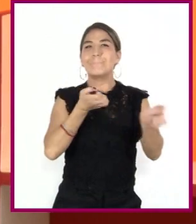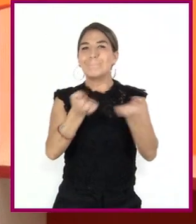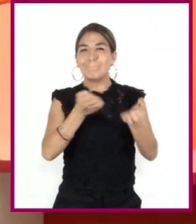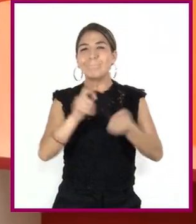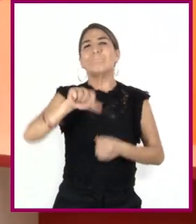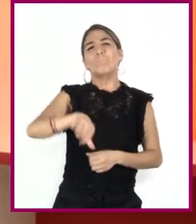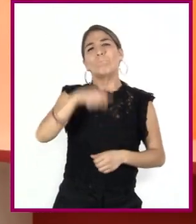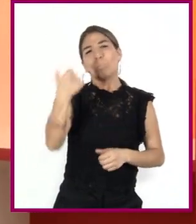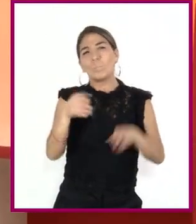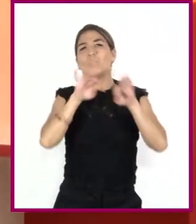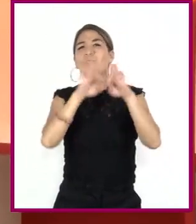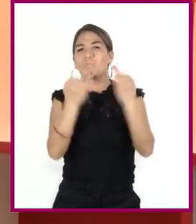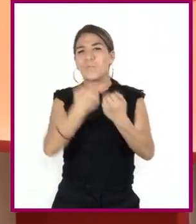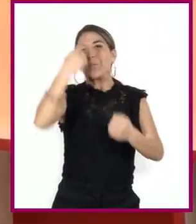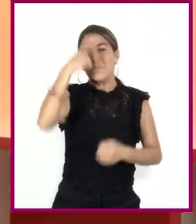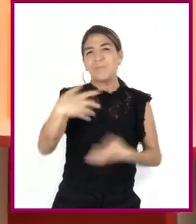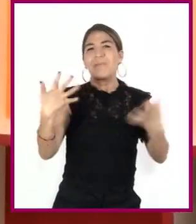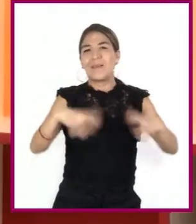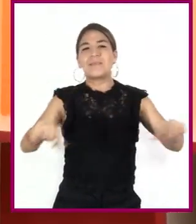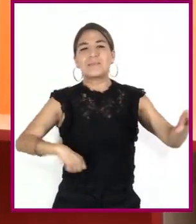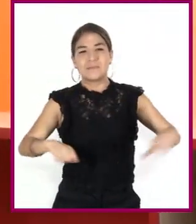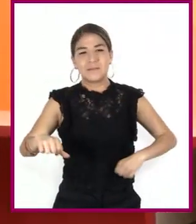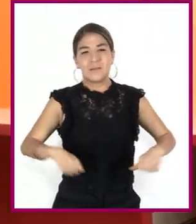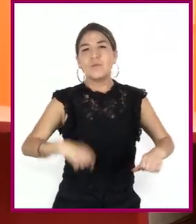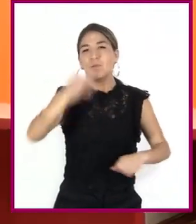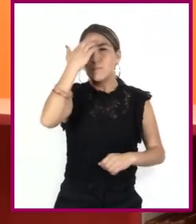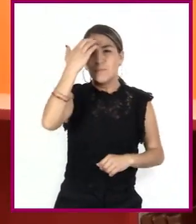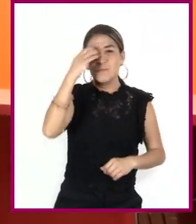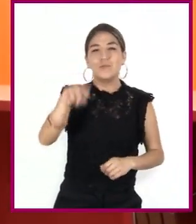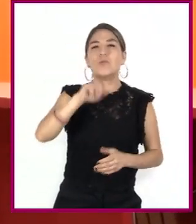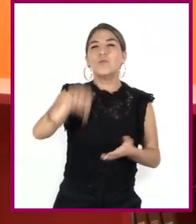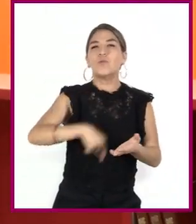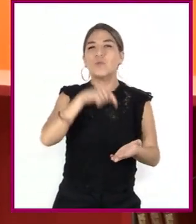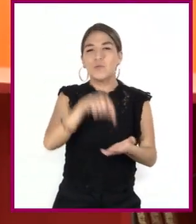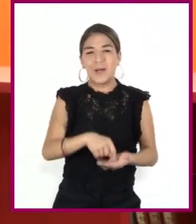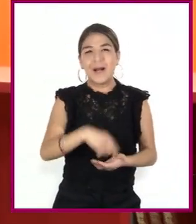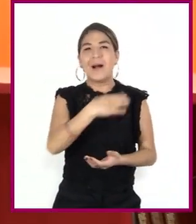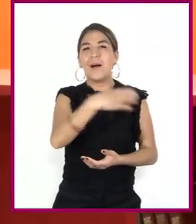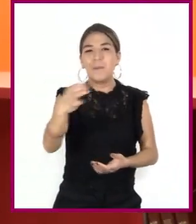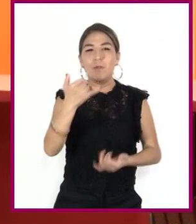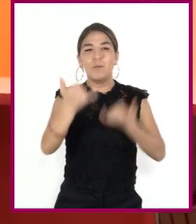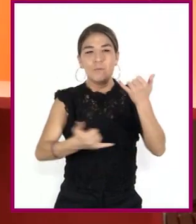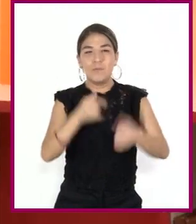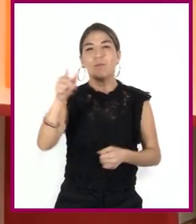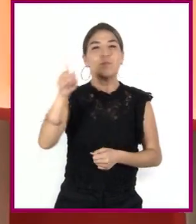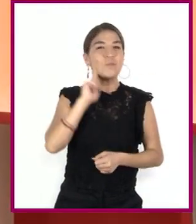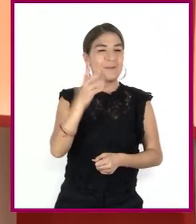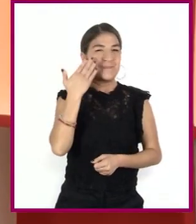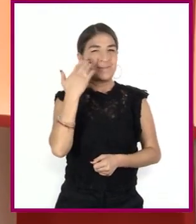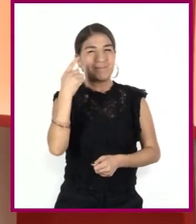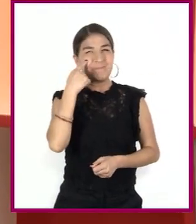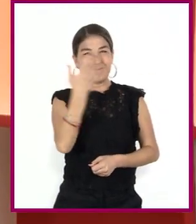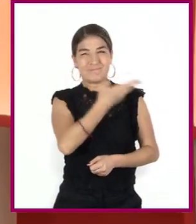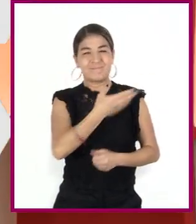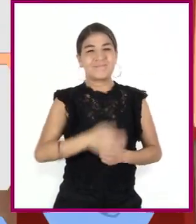otras modificaciones que se pueden realizar para conocer el campo de juego. Mari nos muestra cómo.